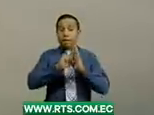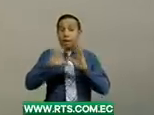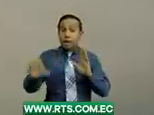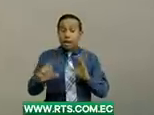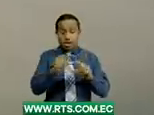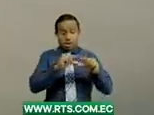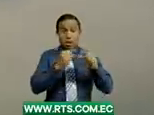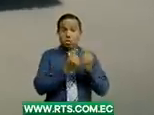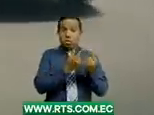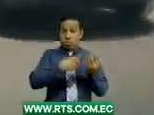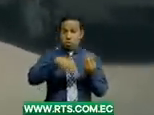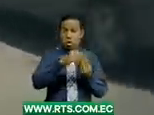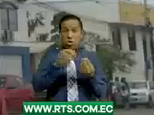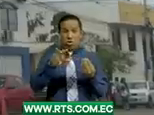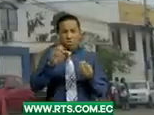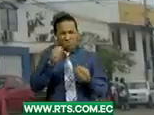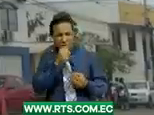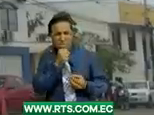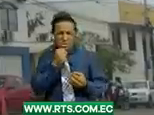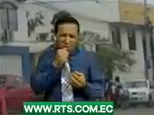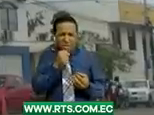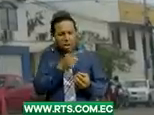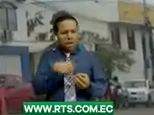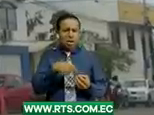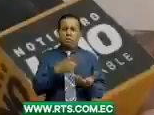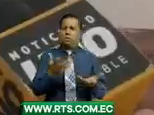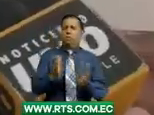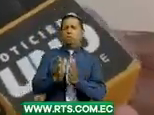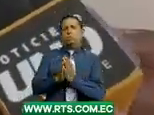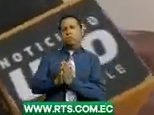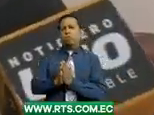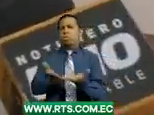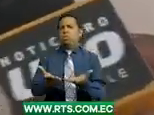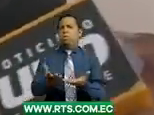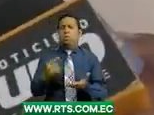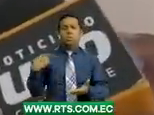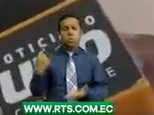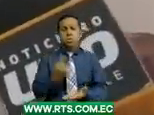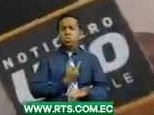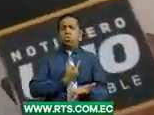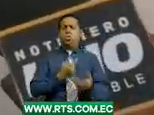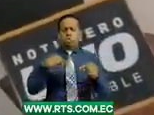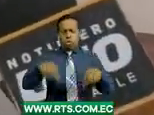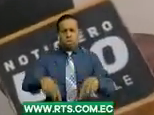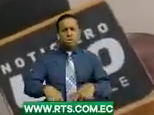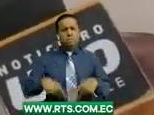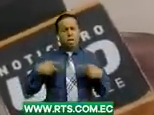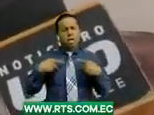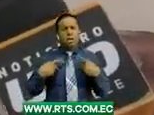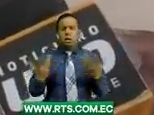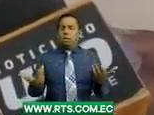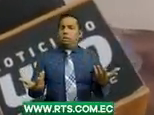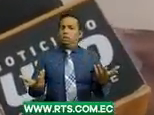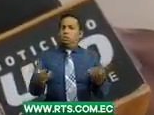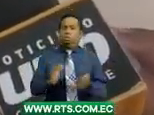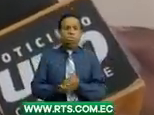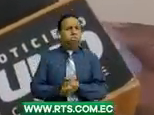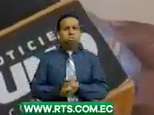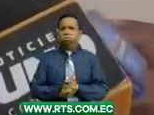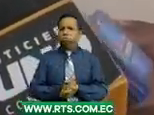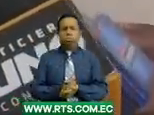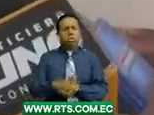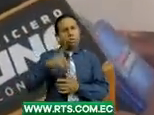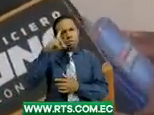con la víctima y exigen de las autoridades mayor seguridad. Estamos viviendo en una situación que en realidad no